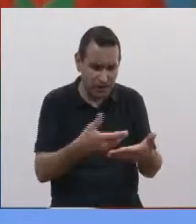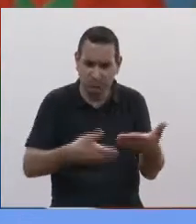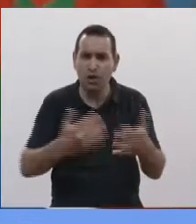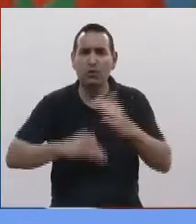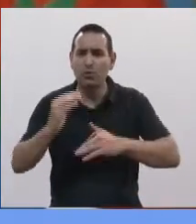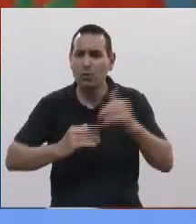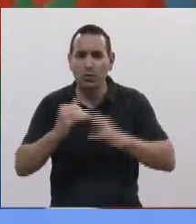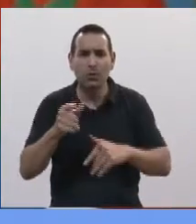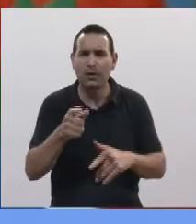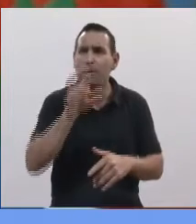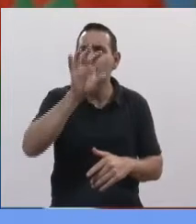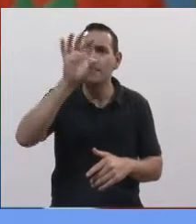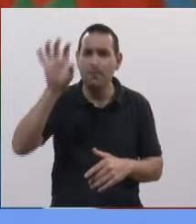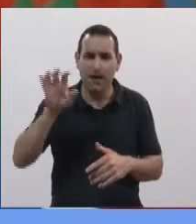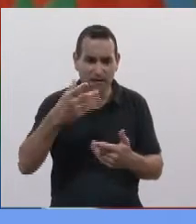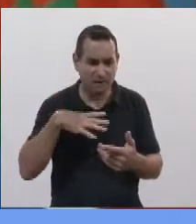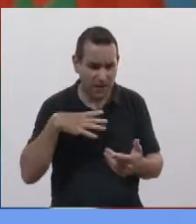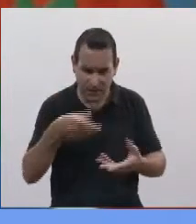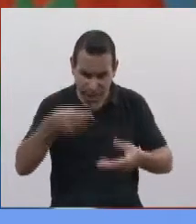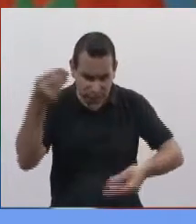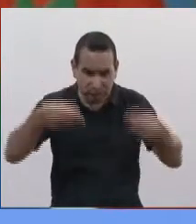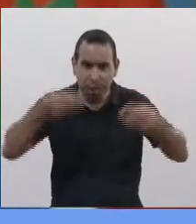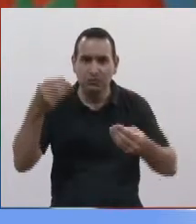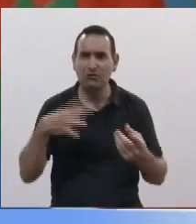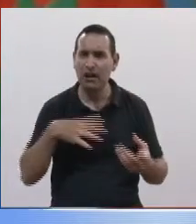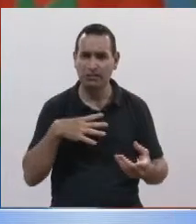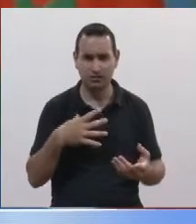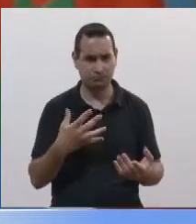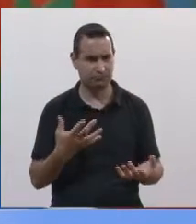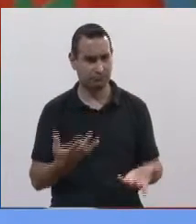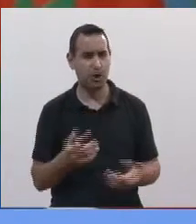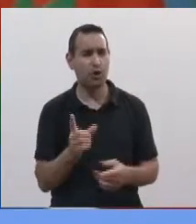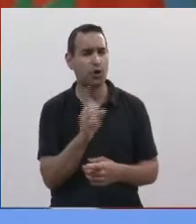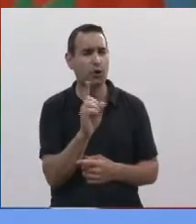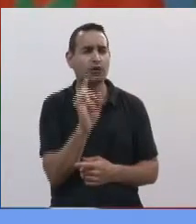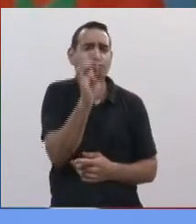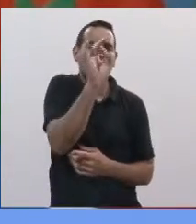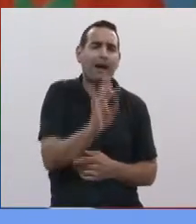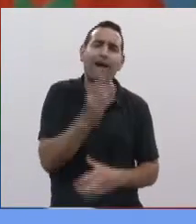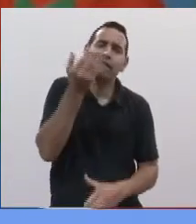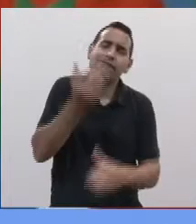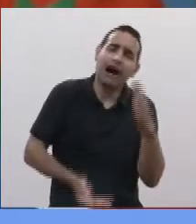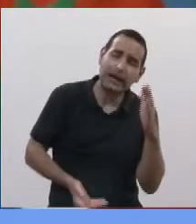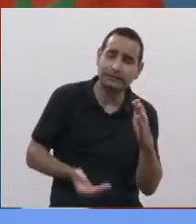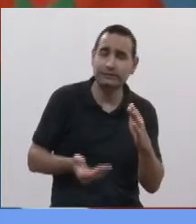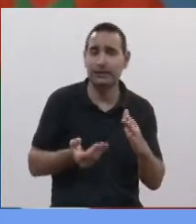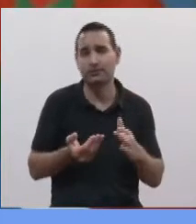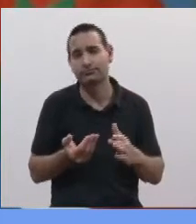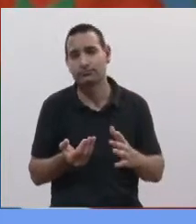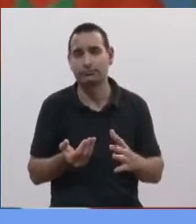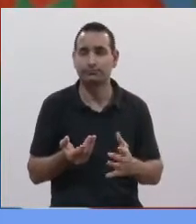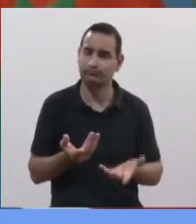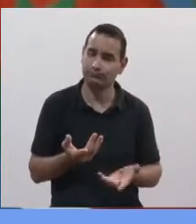que le corresponden a cada una de las provincias, no se trata solamente de un error o poderle poner